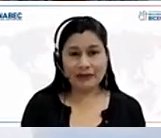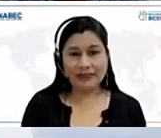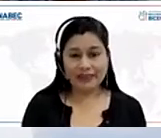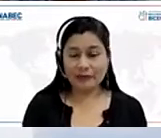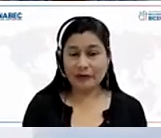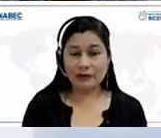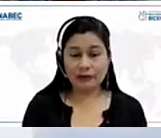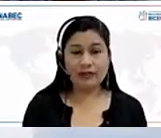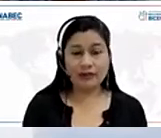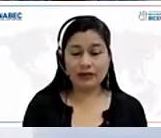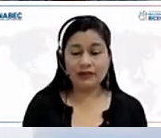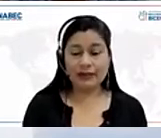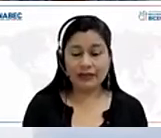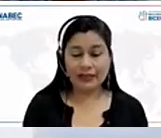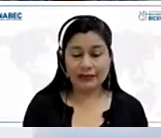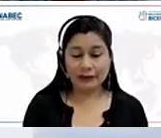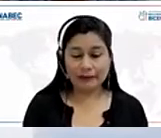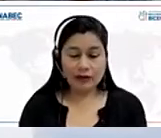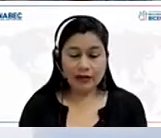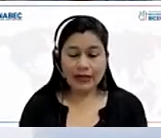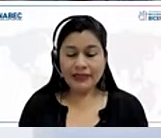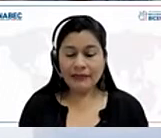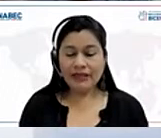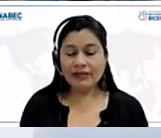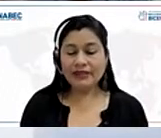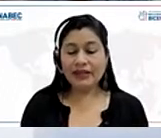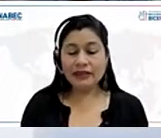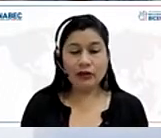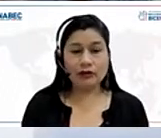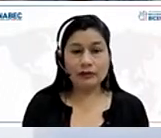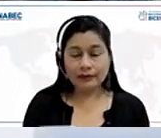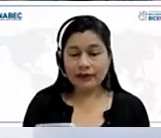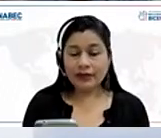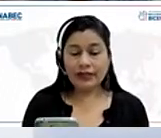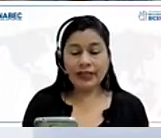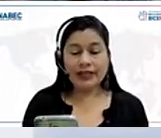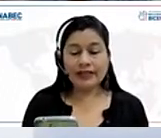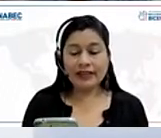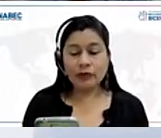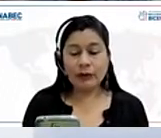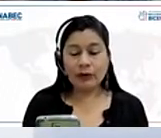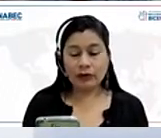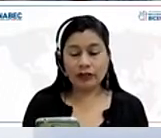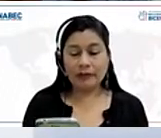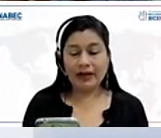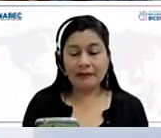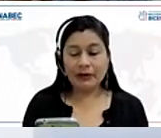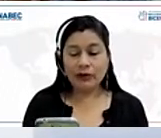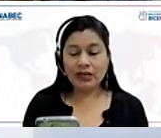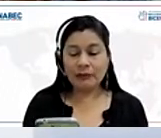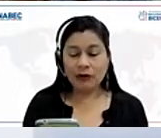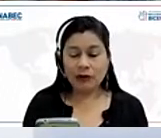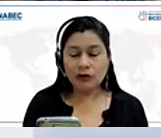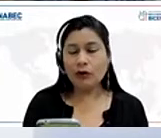agradecemos bastante por la información que nos está brindando. El tema de investigación, ¿tiene que ser un aporte para el Perú